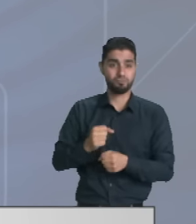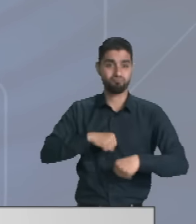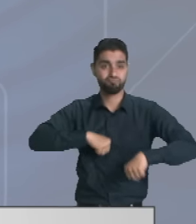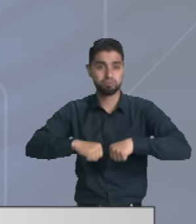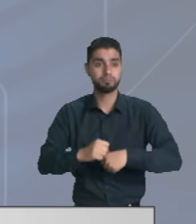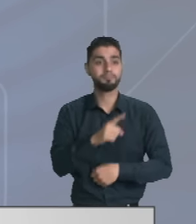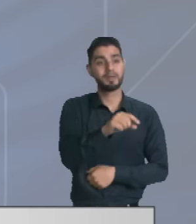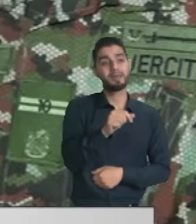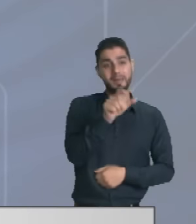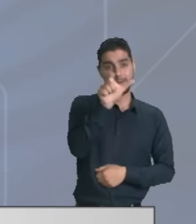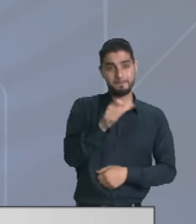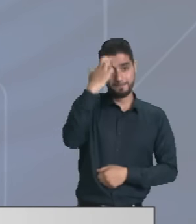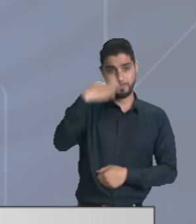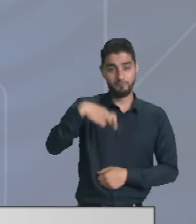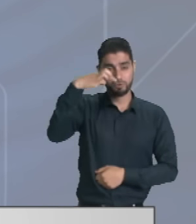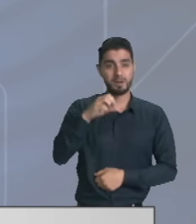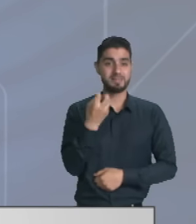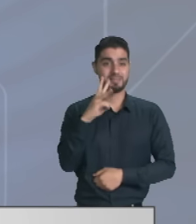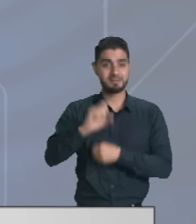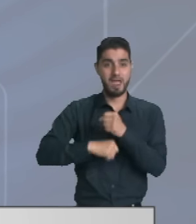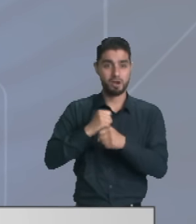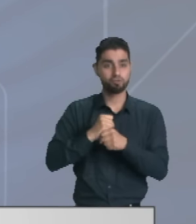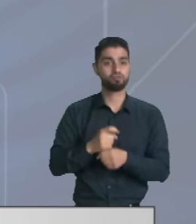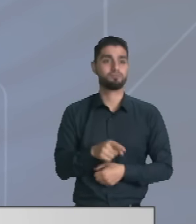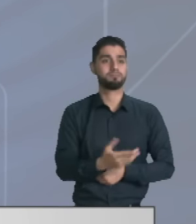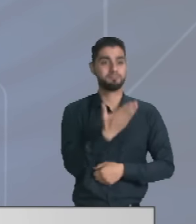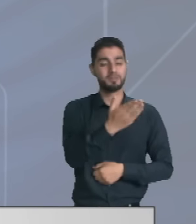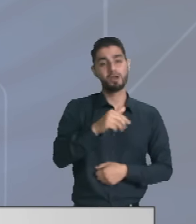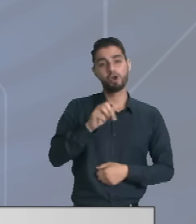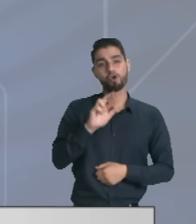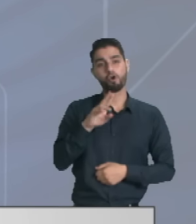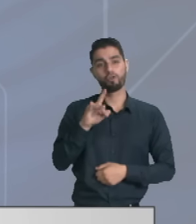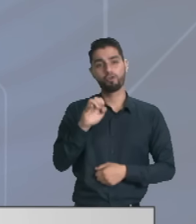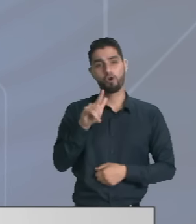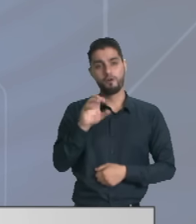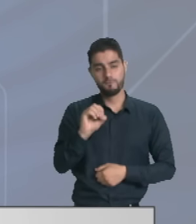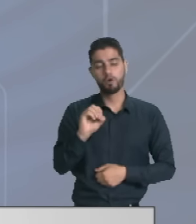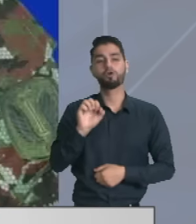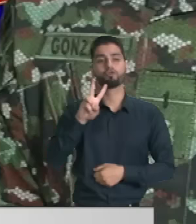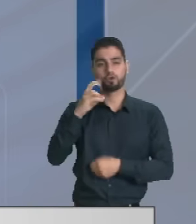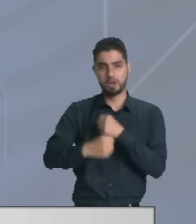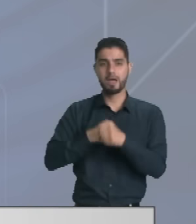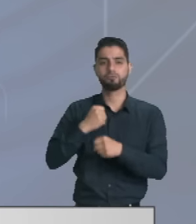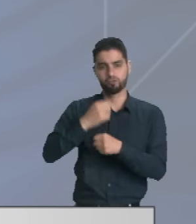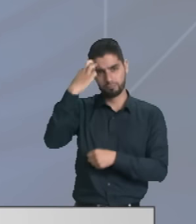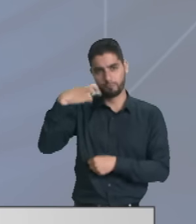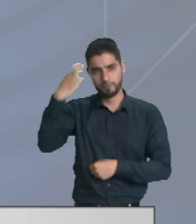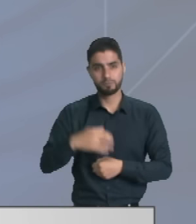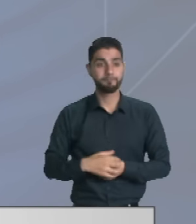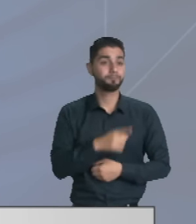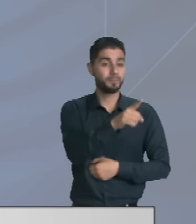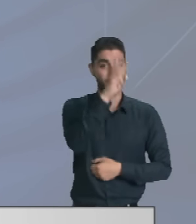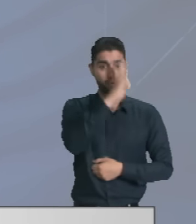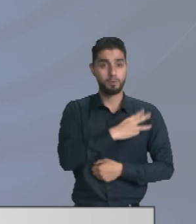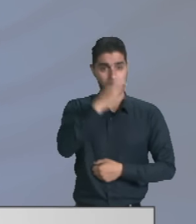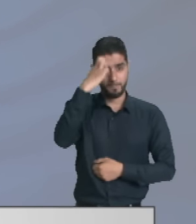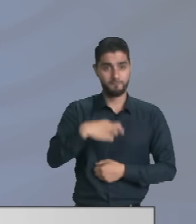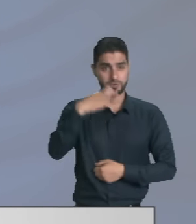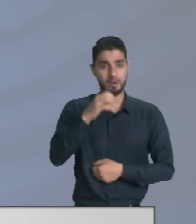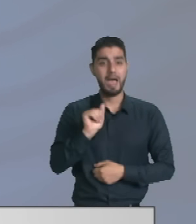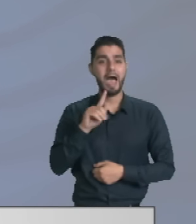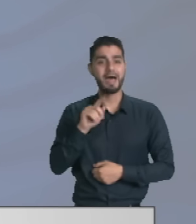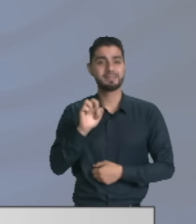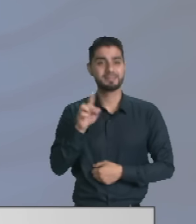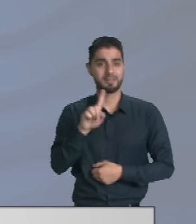13 años de servicio. Soldado profesional Rodolfo González, 2 años en la institución. Soldado profesional Andrés